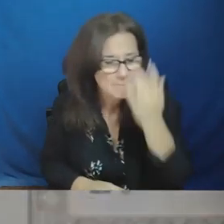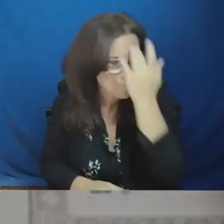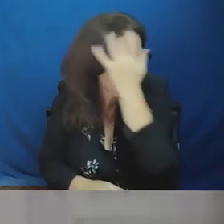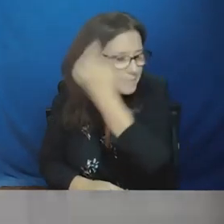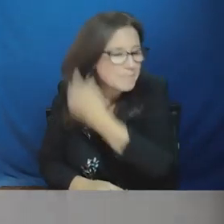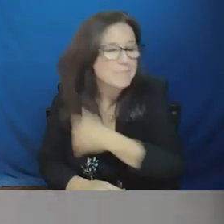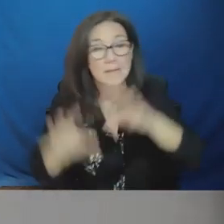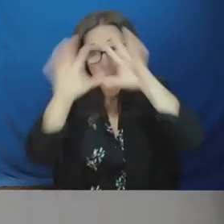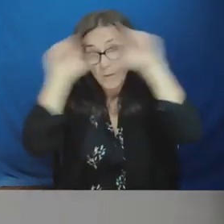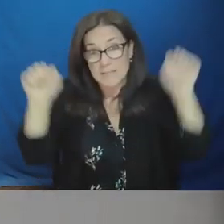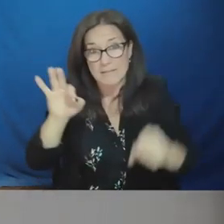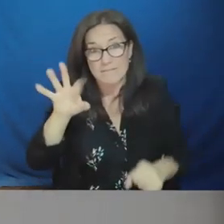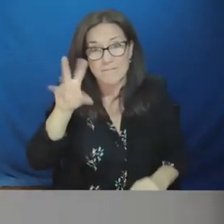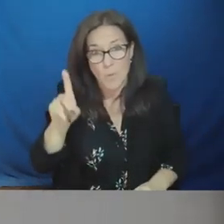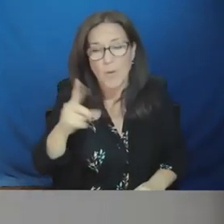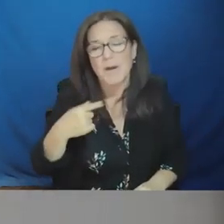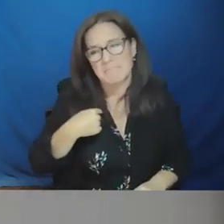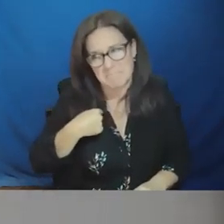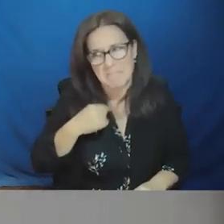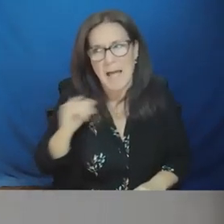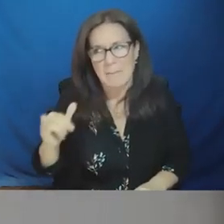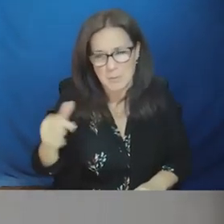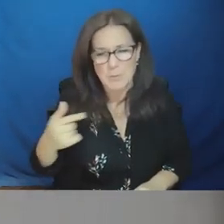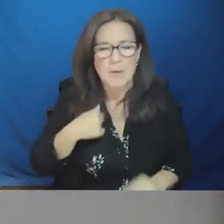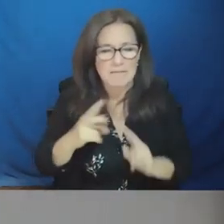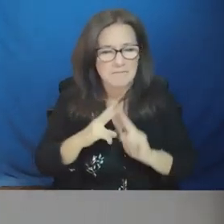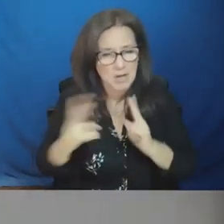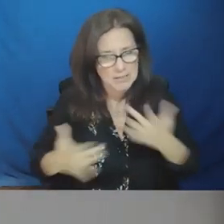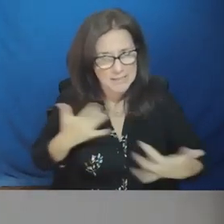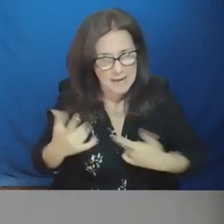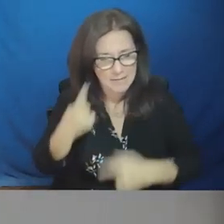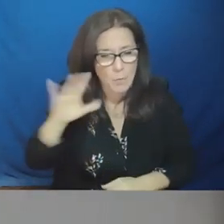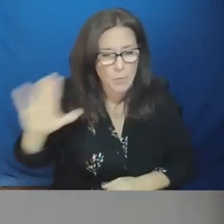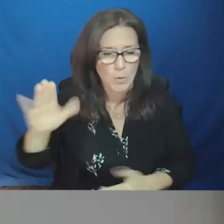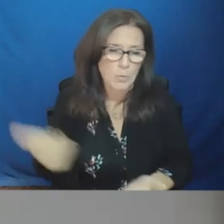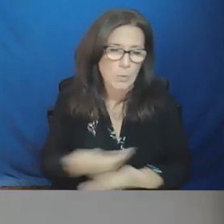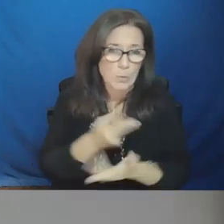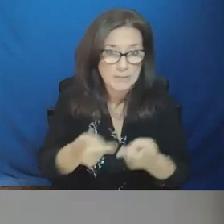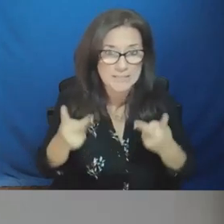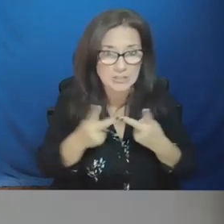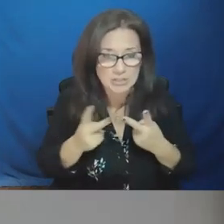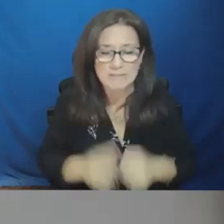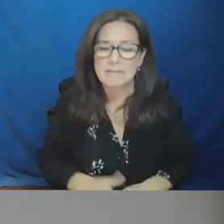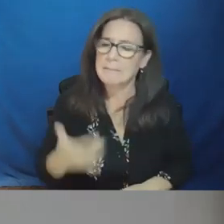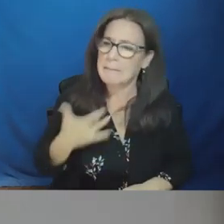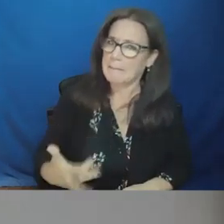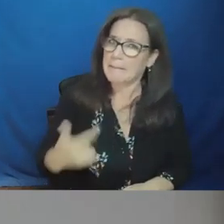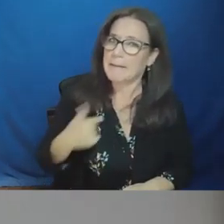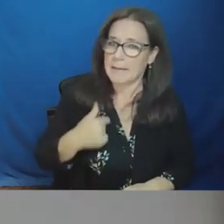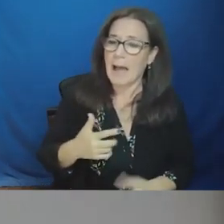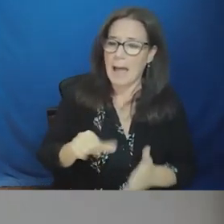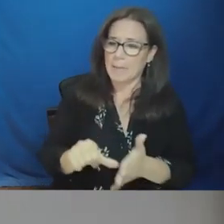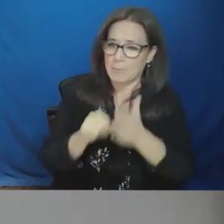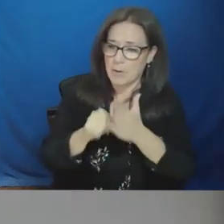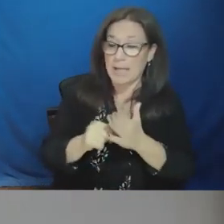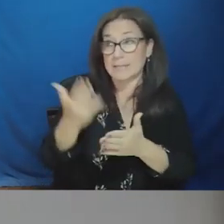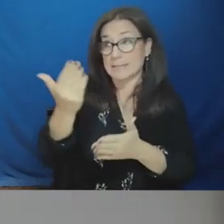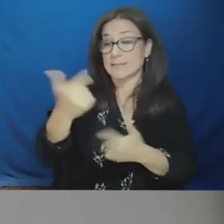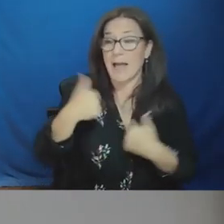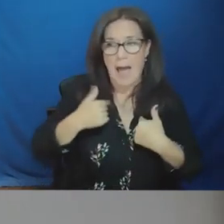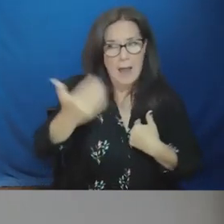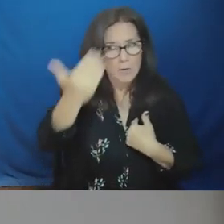tres años ahora entonces voy a tener muchas más preguntas si yo también señor dados estoy muy emocionada de su nuevo